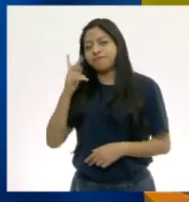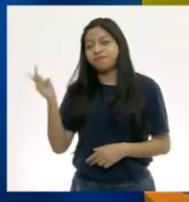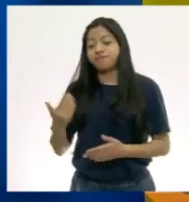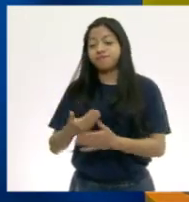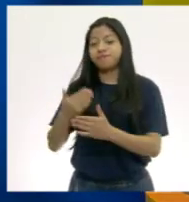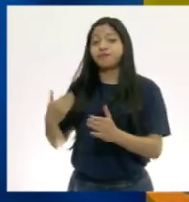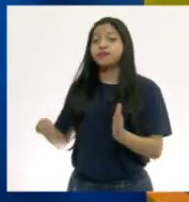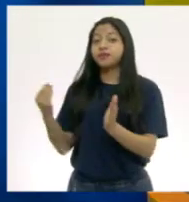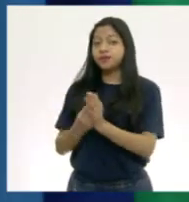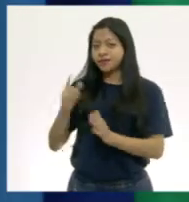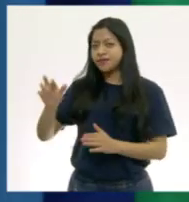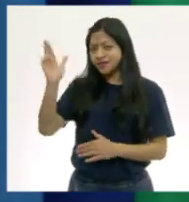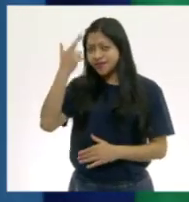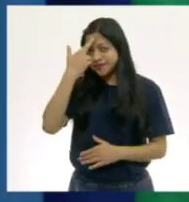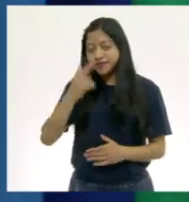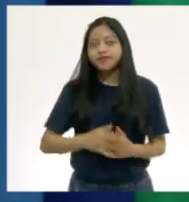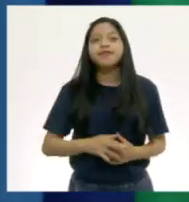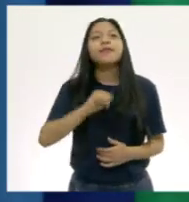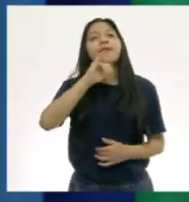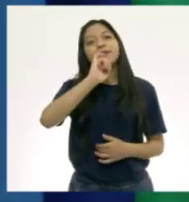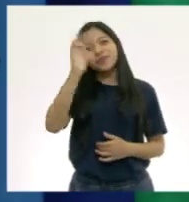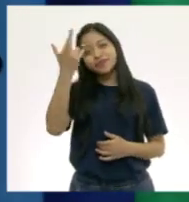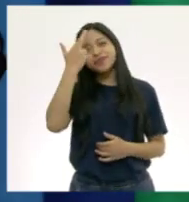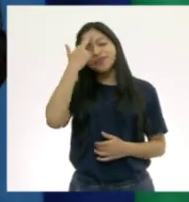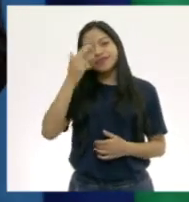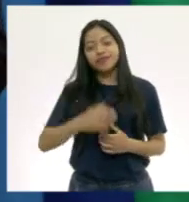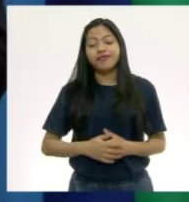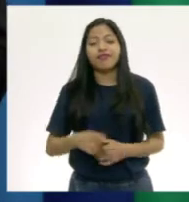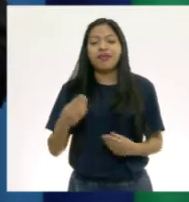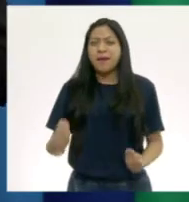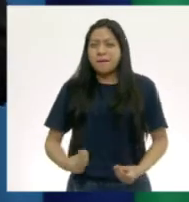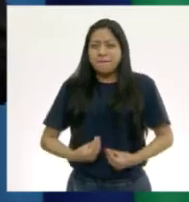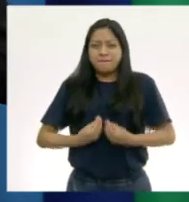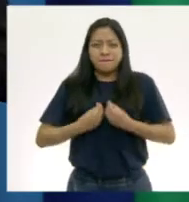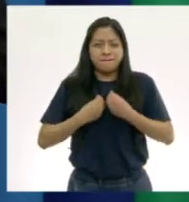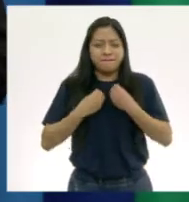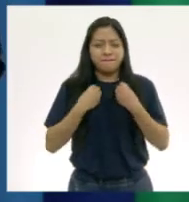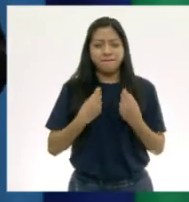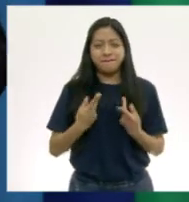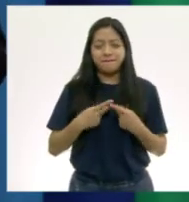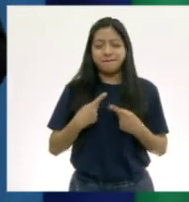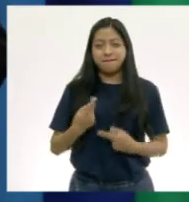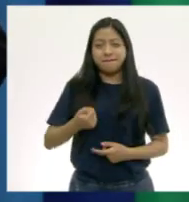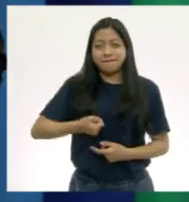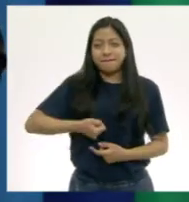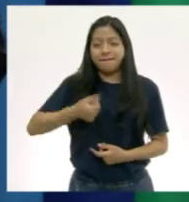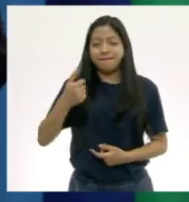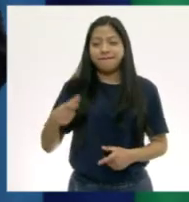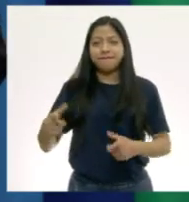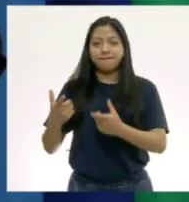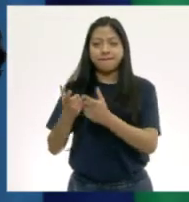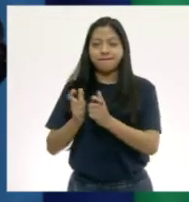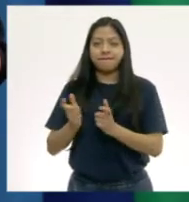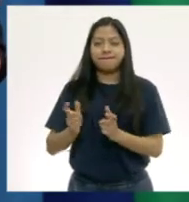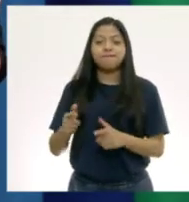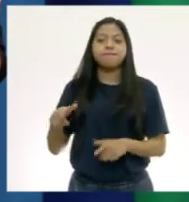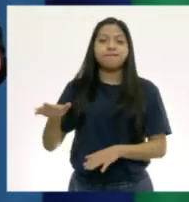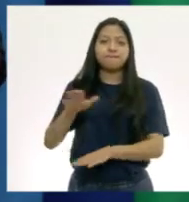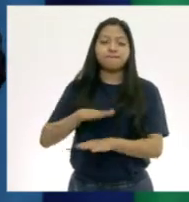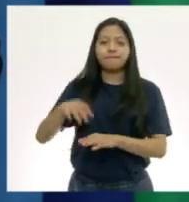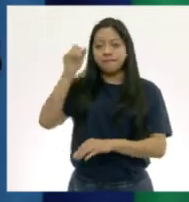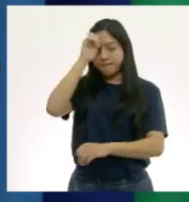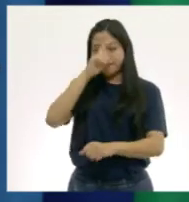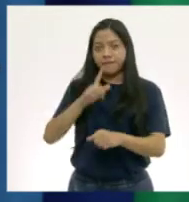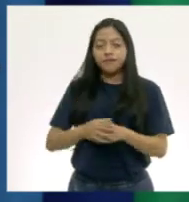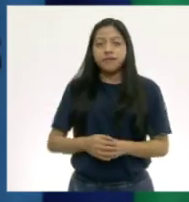la clase pasada. Sí, vimos la primera civilización agrícola que existió, que fue Mesopotamia. Y también vimos